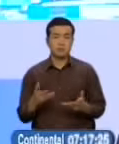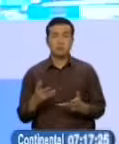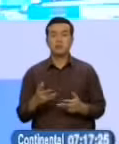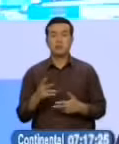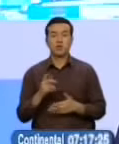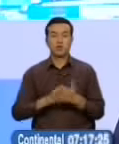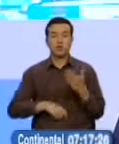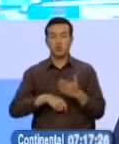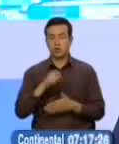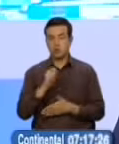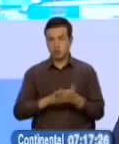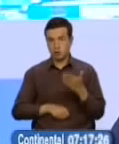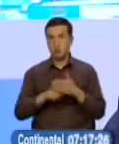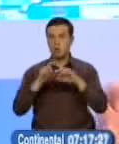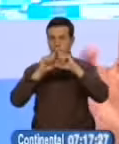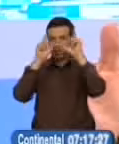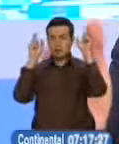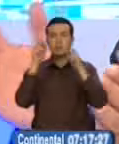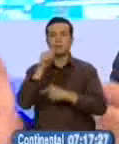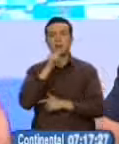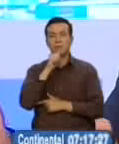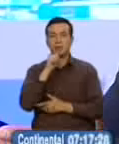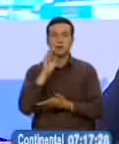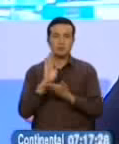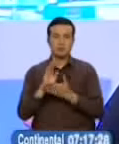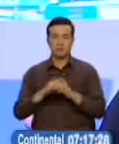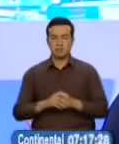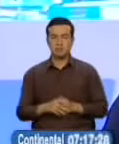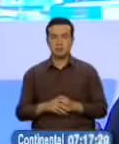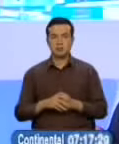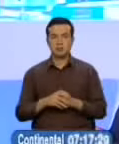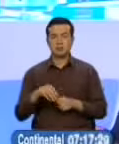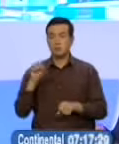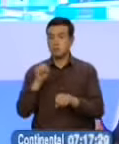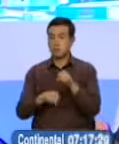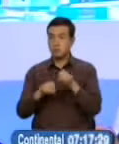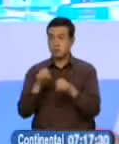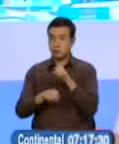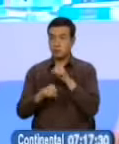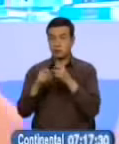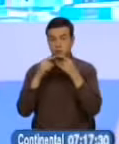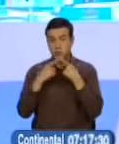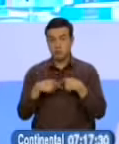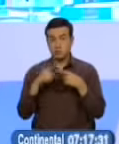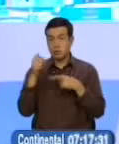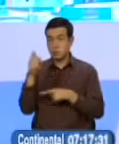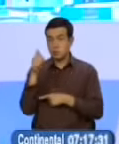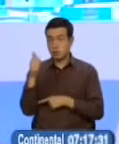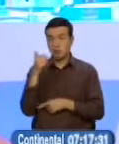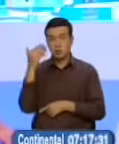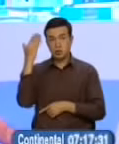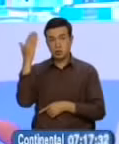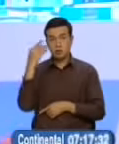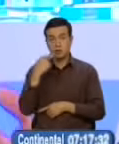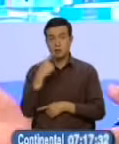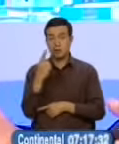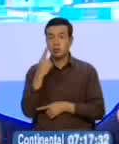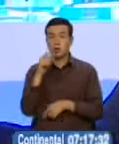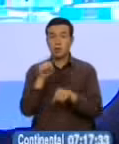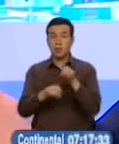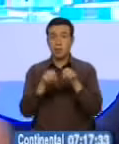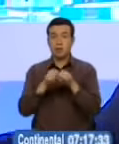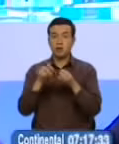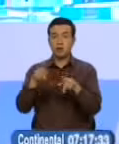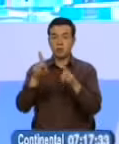contratada con una aseguradora privada. Los daños que según las declaraciones del propio alcalde, el daño